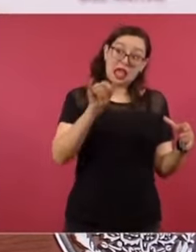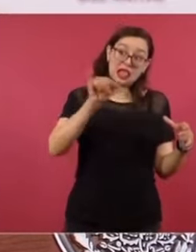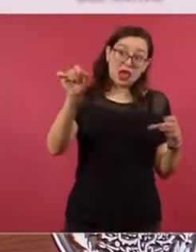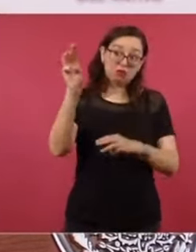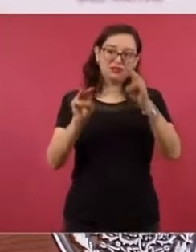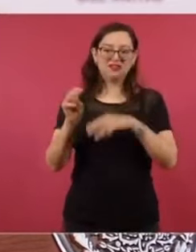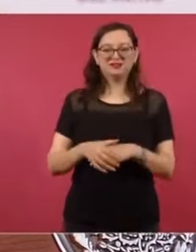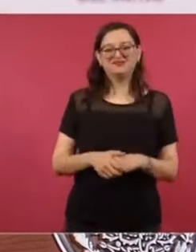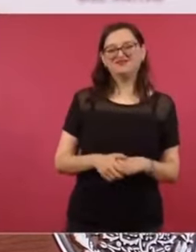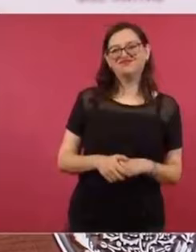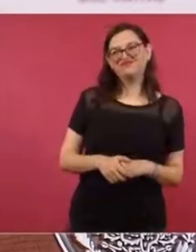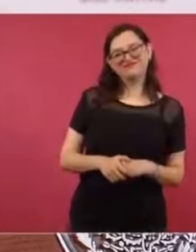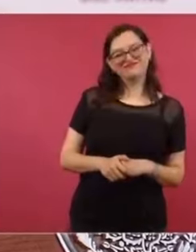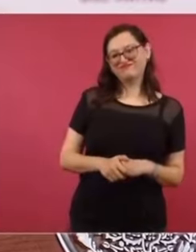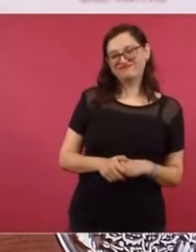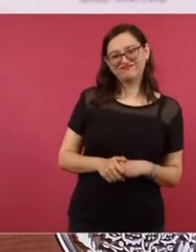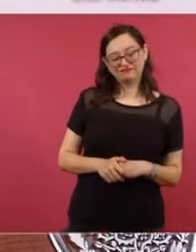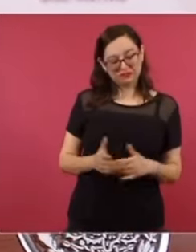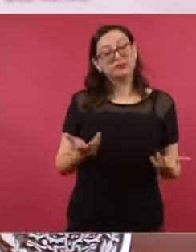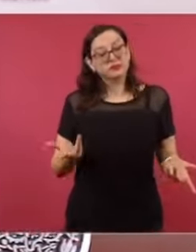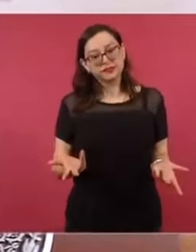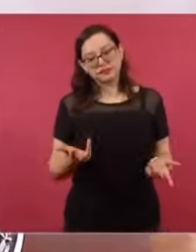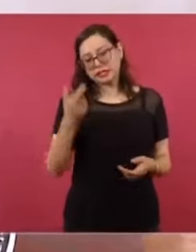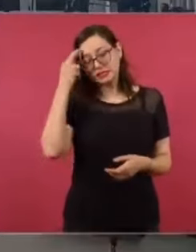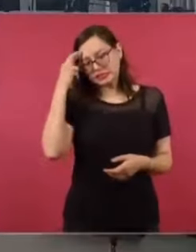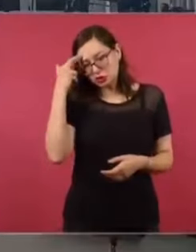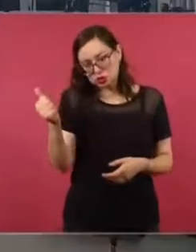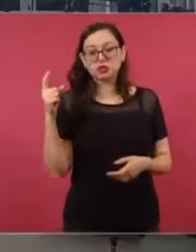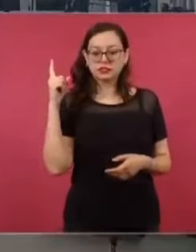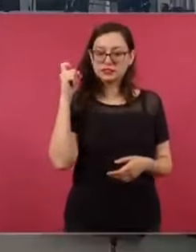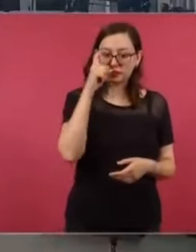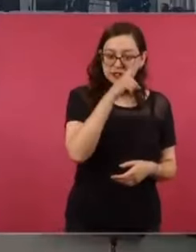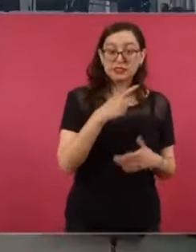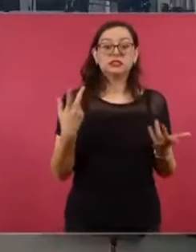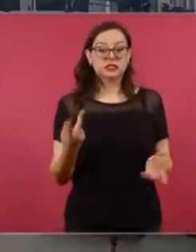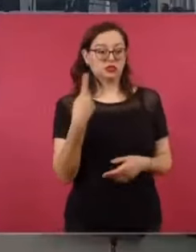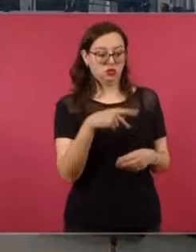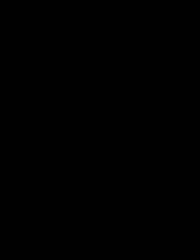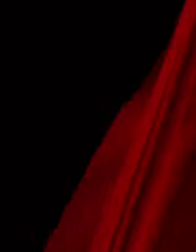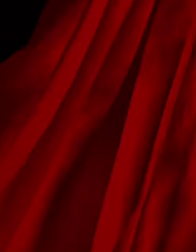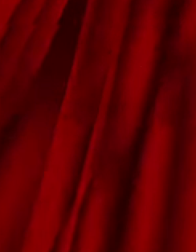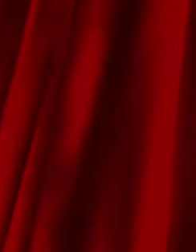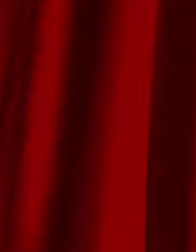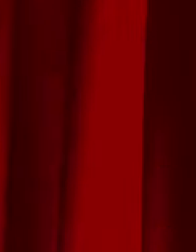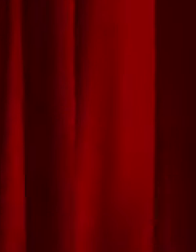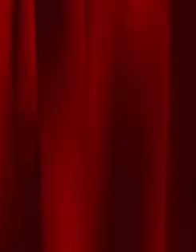porque pues ya tienen a sus hijos que tienen que ir a la escuela.